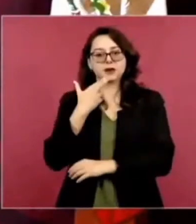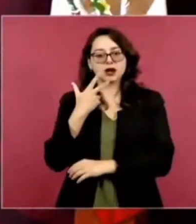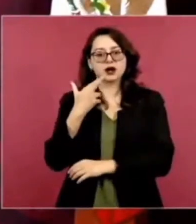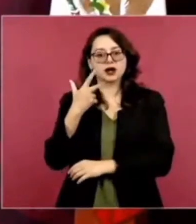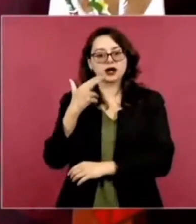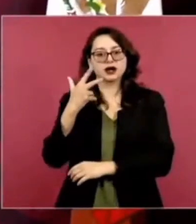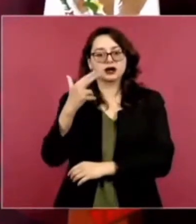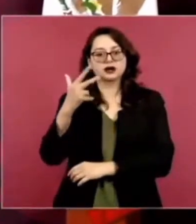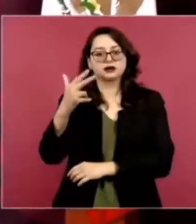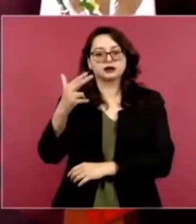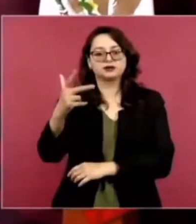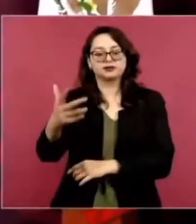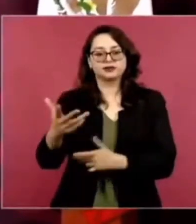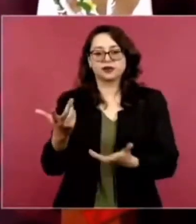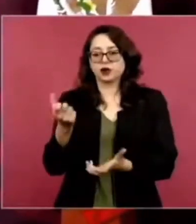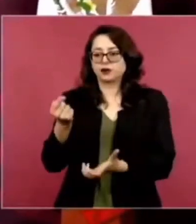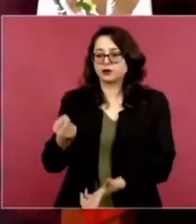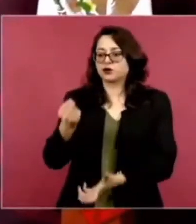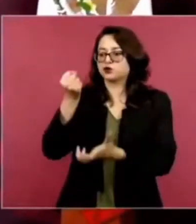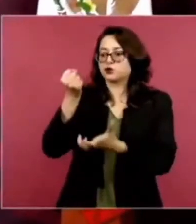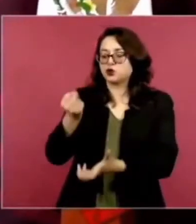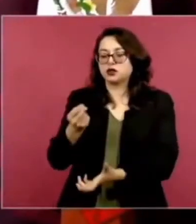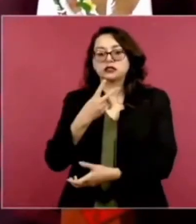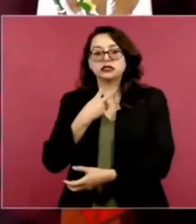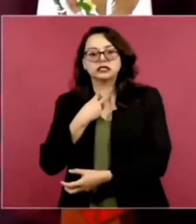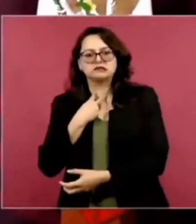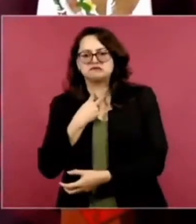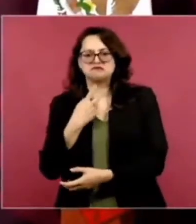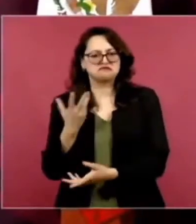no tenemos problema presupuestal.